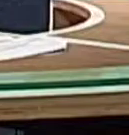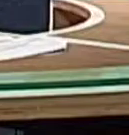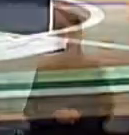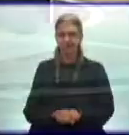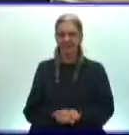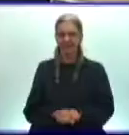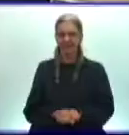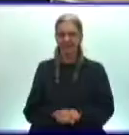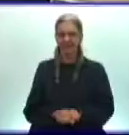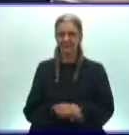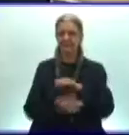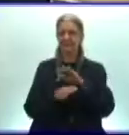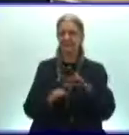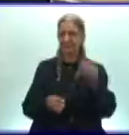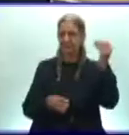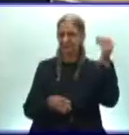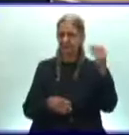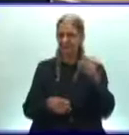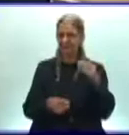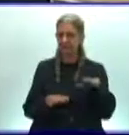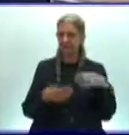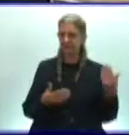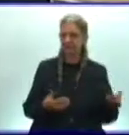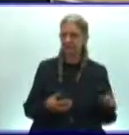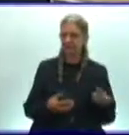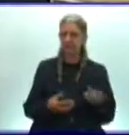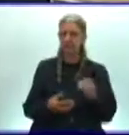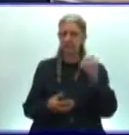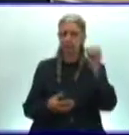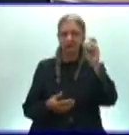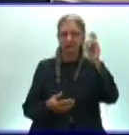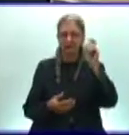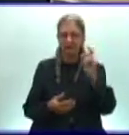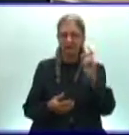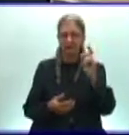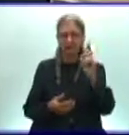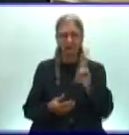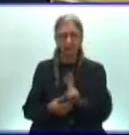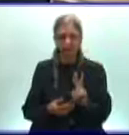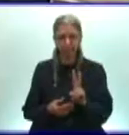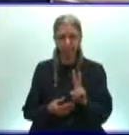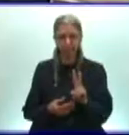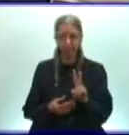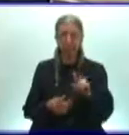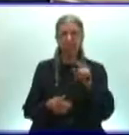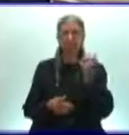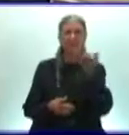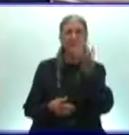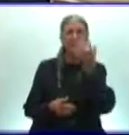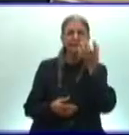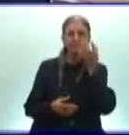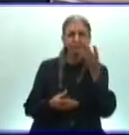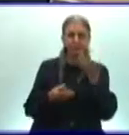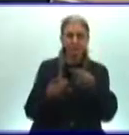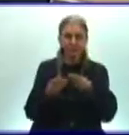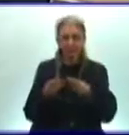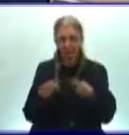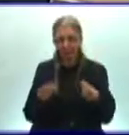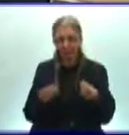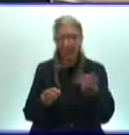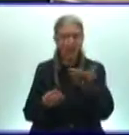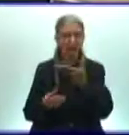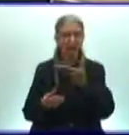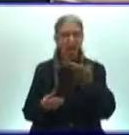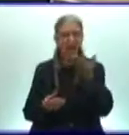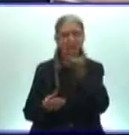Como ya ustedes conocen, el dioxígeno es una sustancia gaseosa que forma parte de la composición del aire y